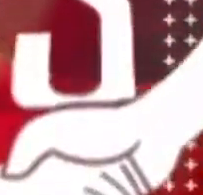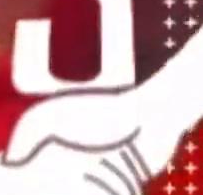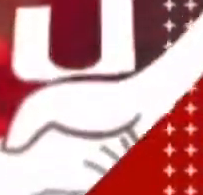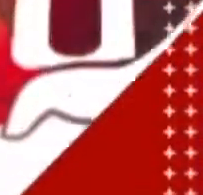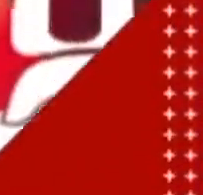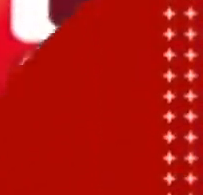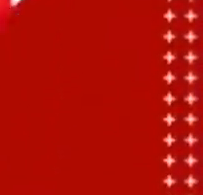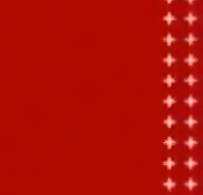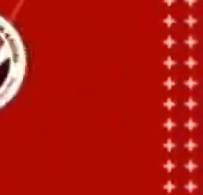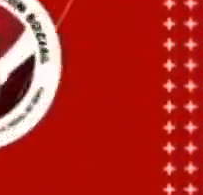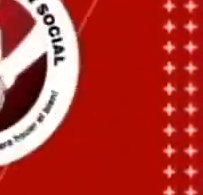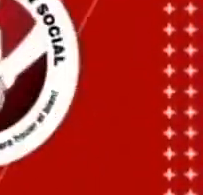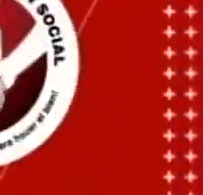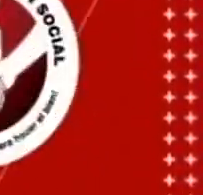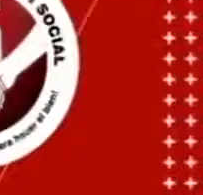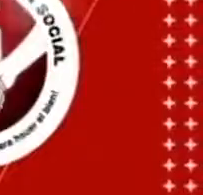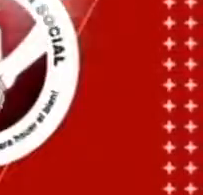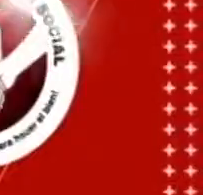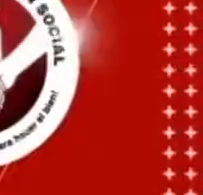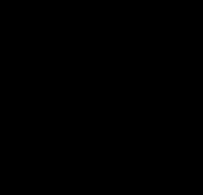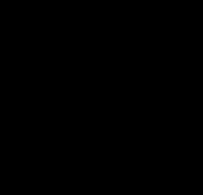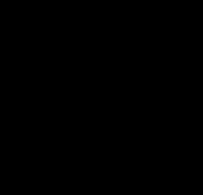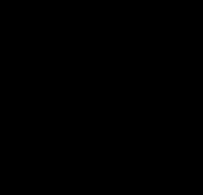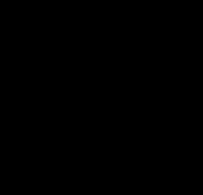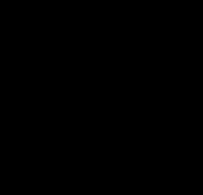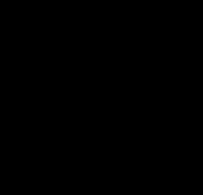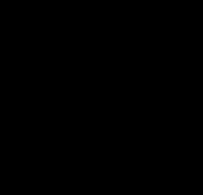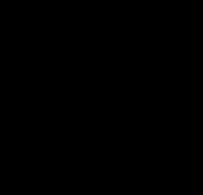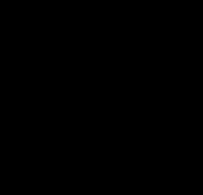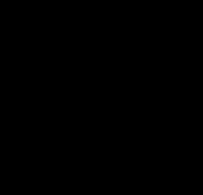Solo por 13, Costa Rica Televisión.